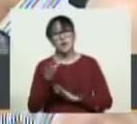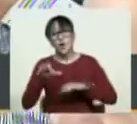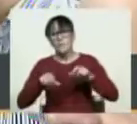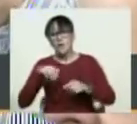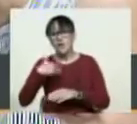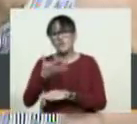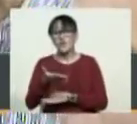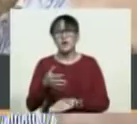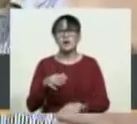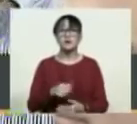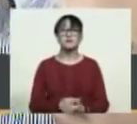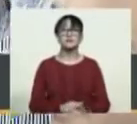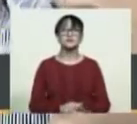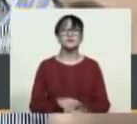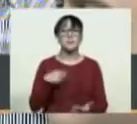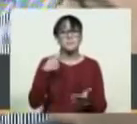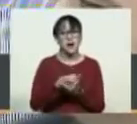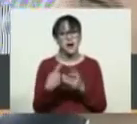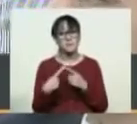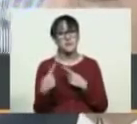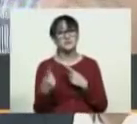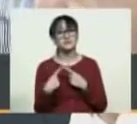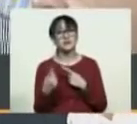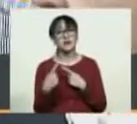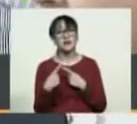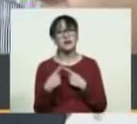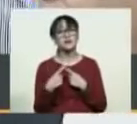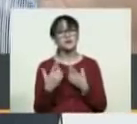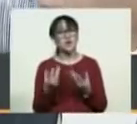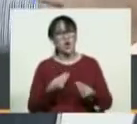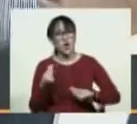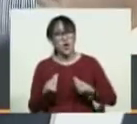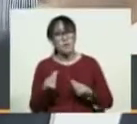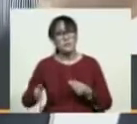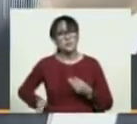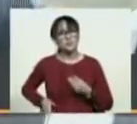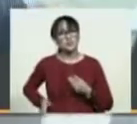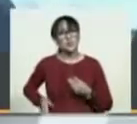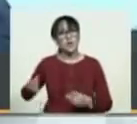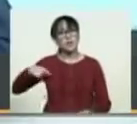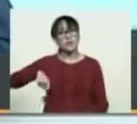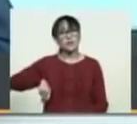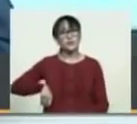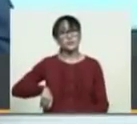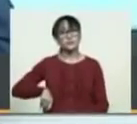cosas afuera y a pagar pasaje y tal. ¿Y con qué lo haces? Con tu salario,